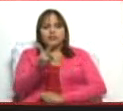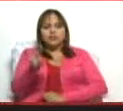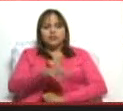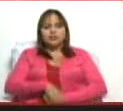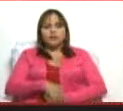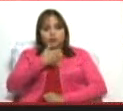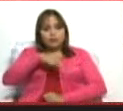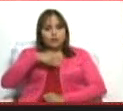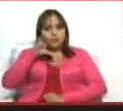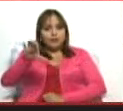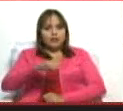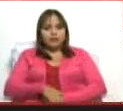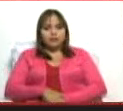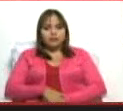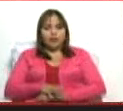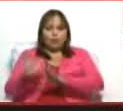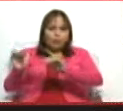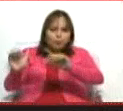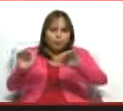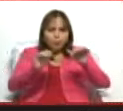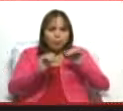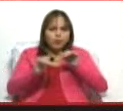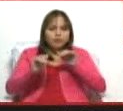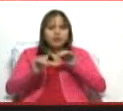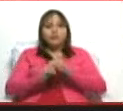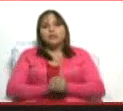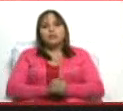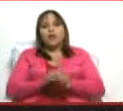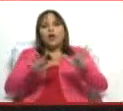nuestro país a despedirse de su 11 años.